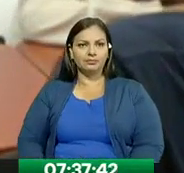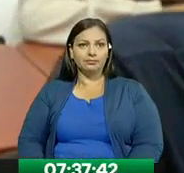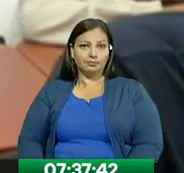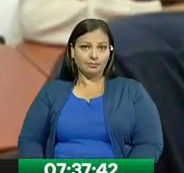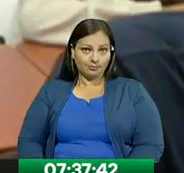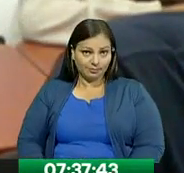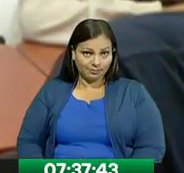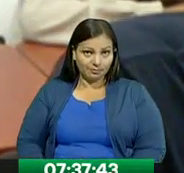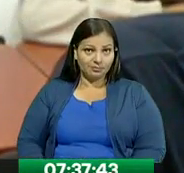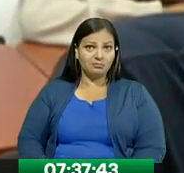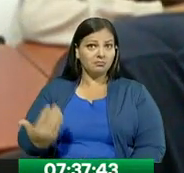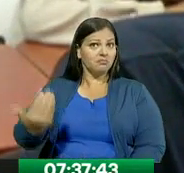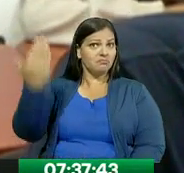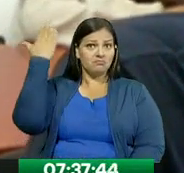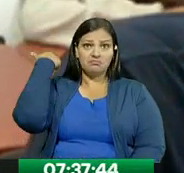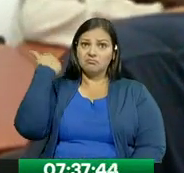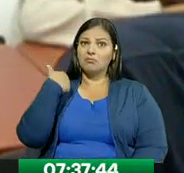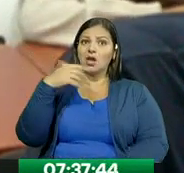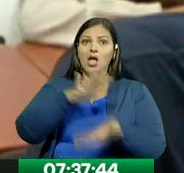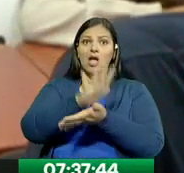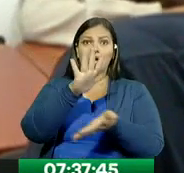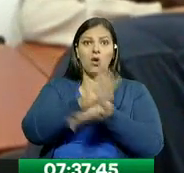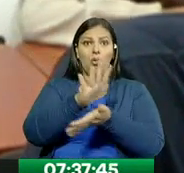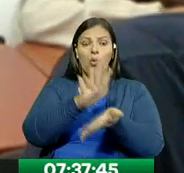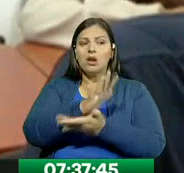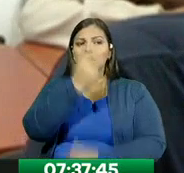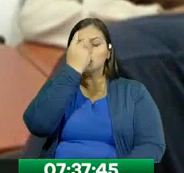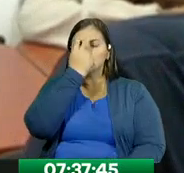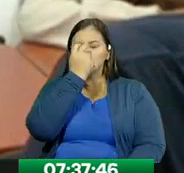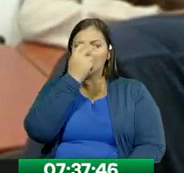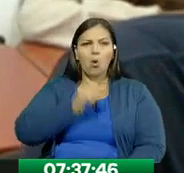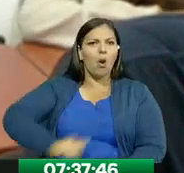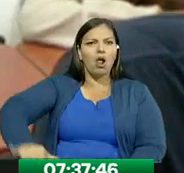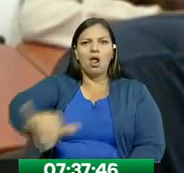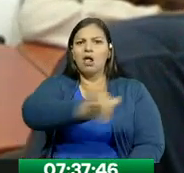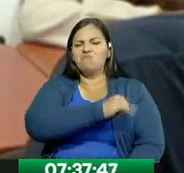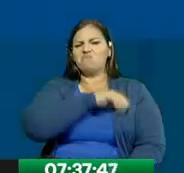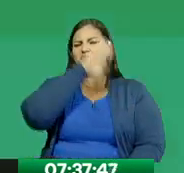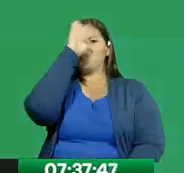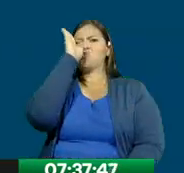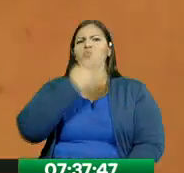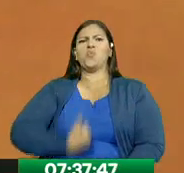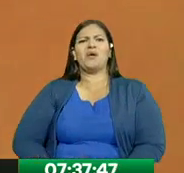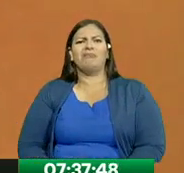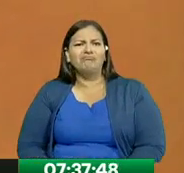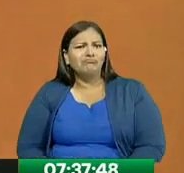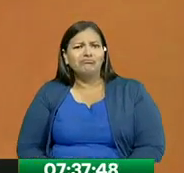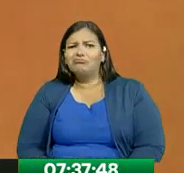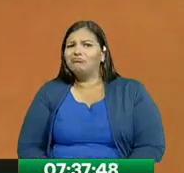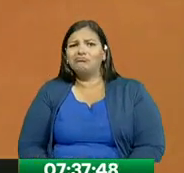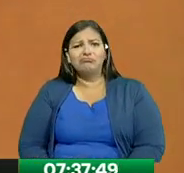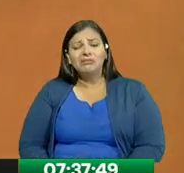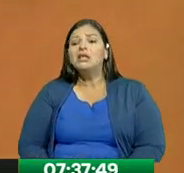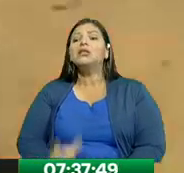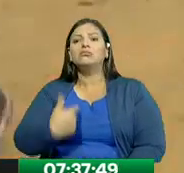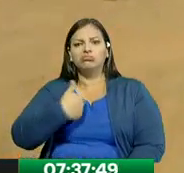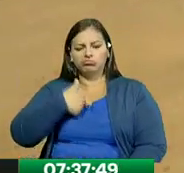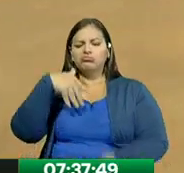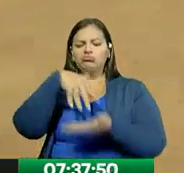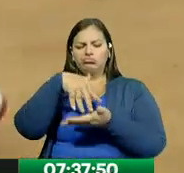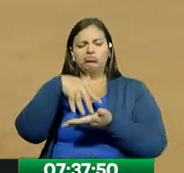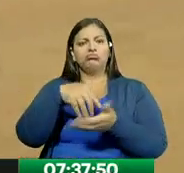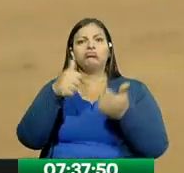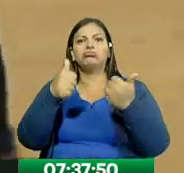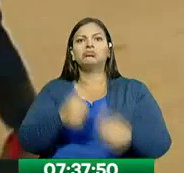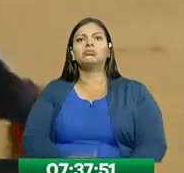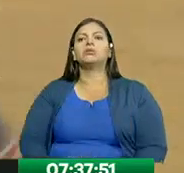yo nunca estudié en una escuela para personas ciegas y fui abanderado de mi escuela. Vicente Reyes tiene 20 años y hace 3